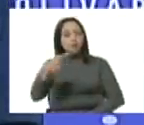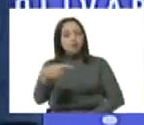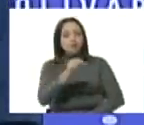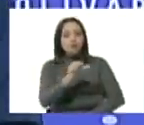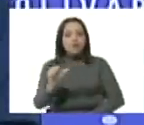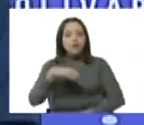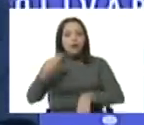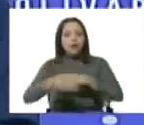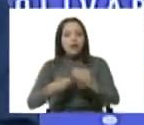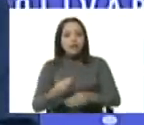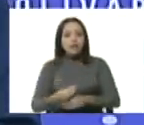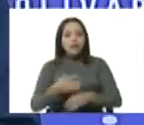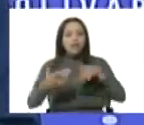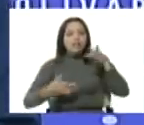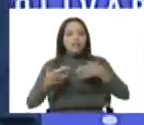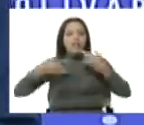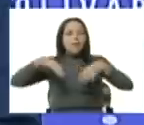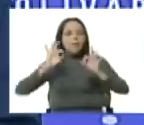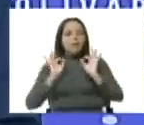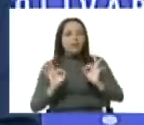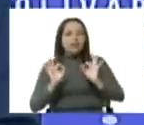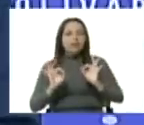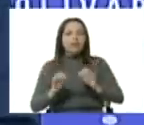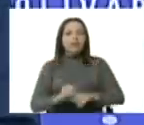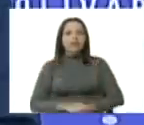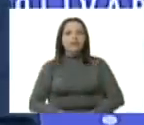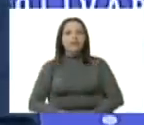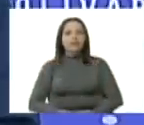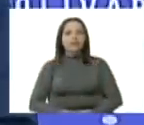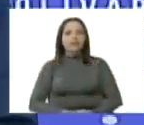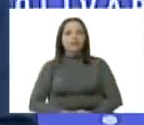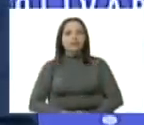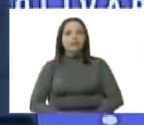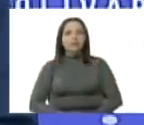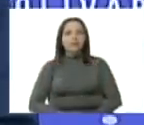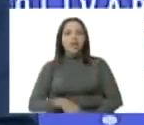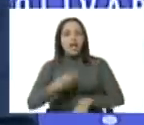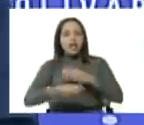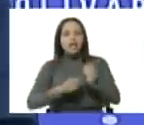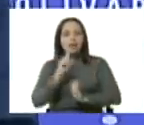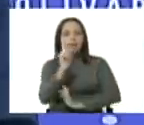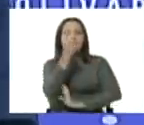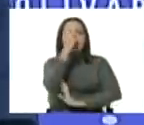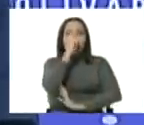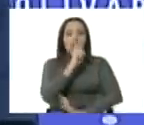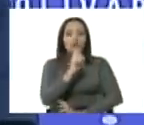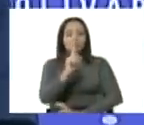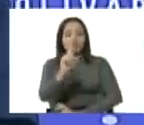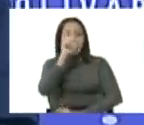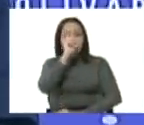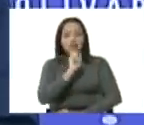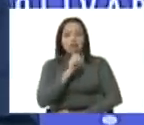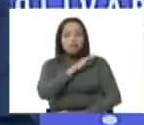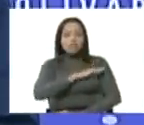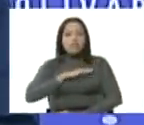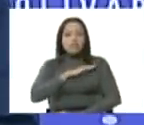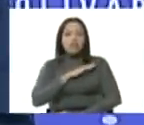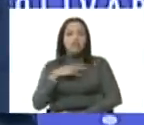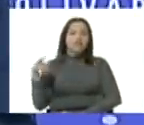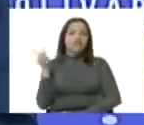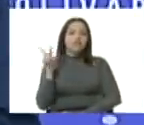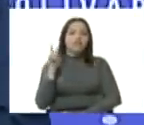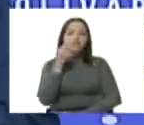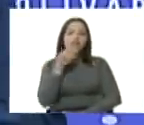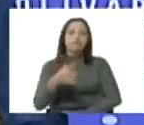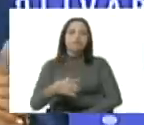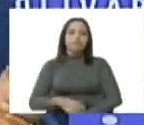hacer un acto especial. Ya estamos cumpliendo el primer añito, un año de la misión Venezuela Bella.